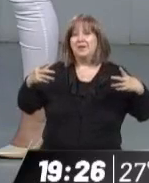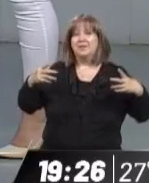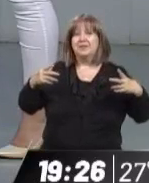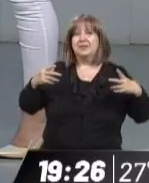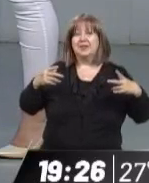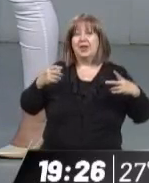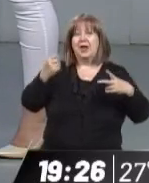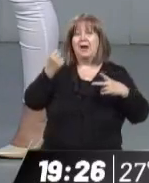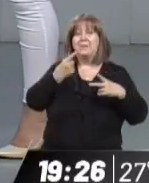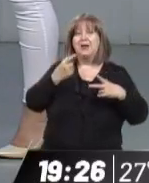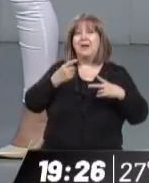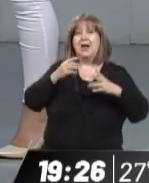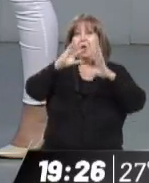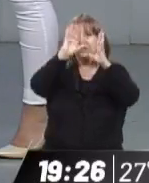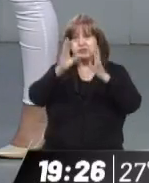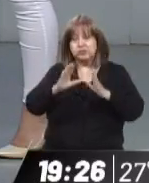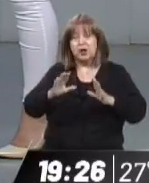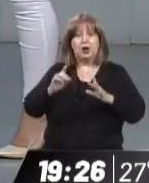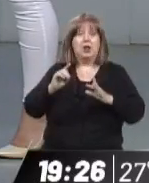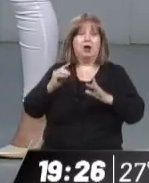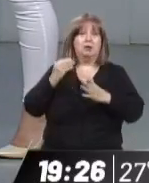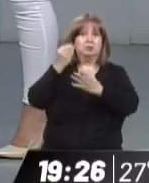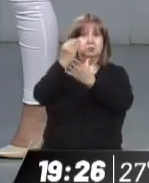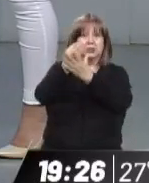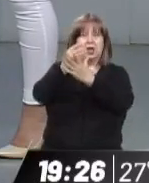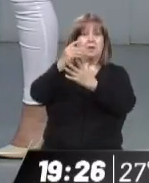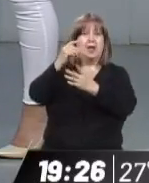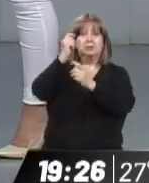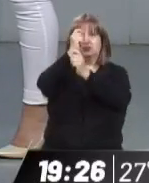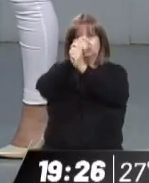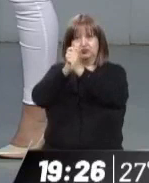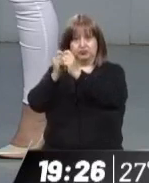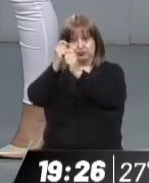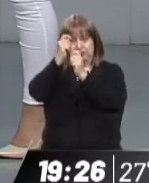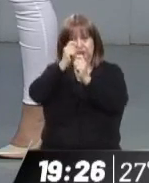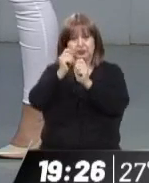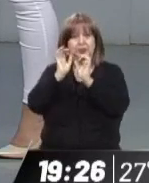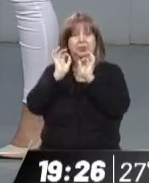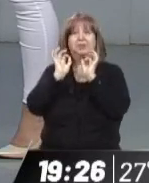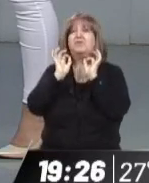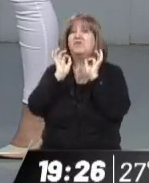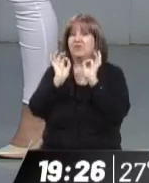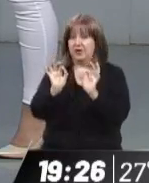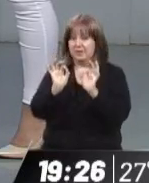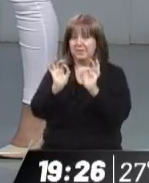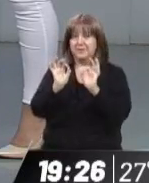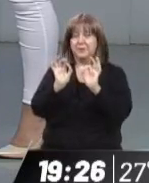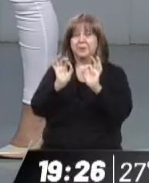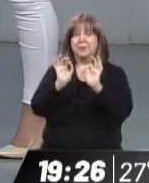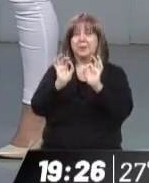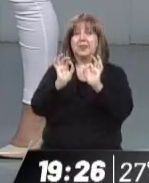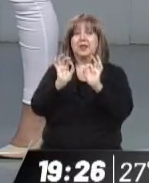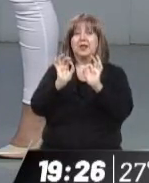de esta base abstracta a lo que hoy conocemos que es una escultura mucho más real del cóndor en sí misma. Y vamos